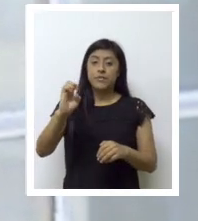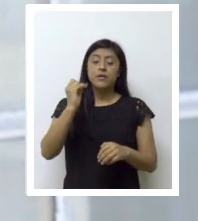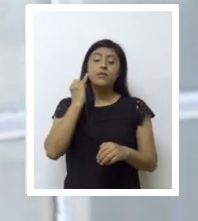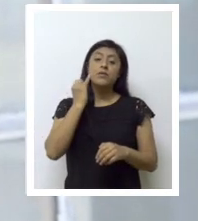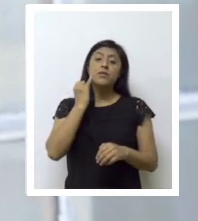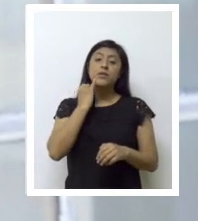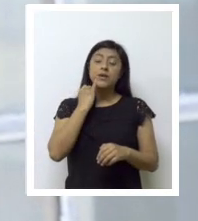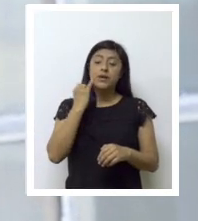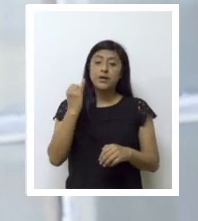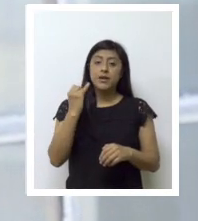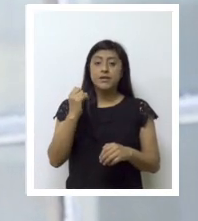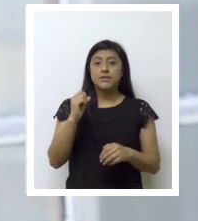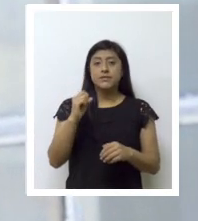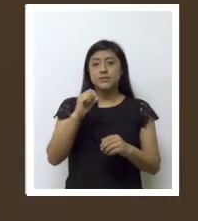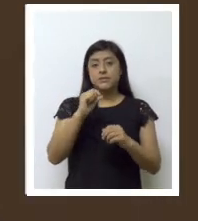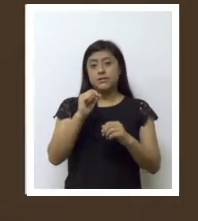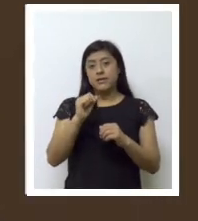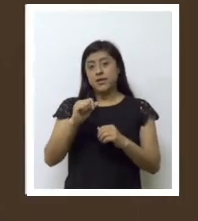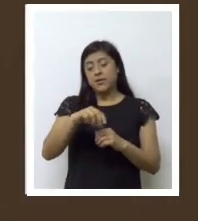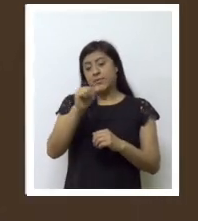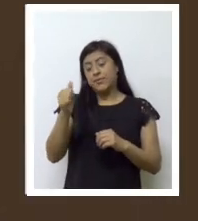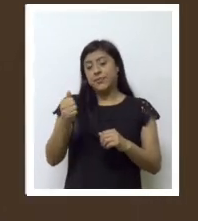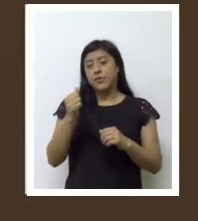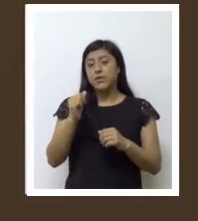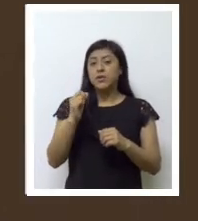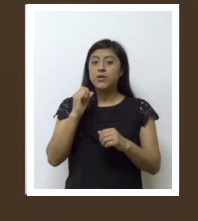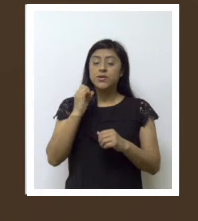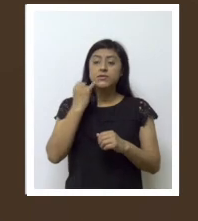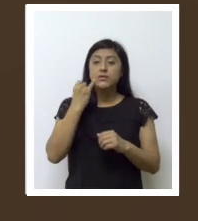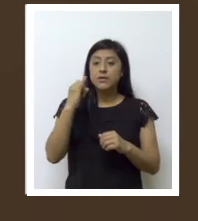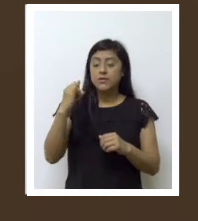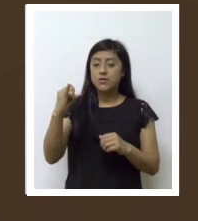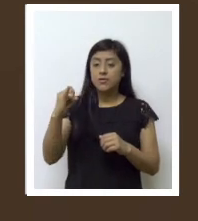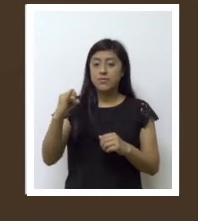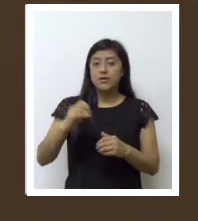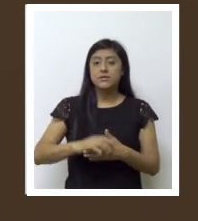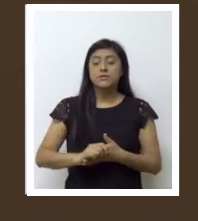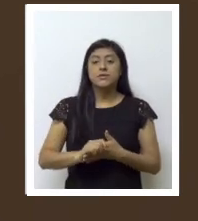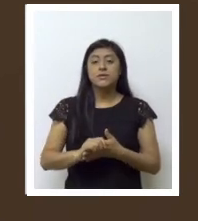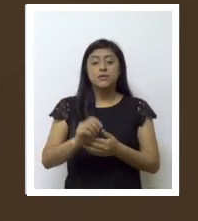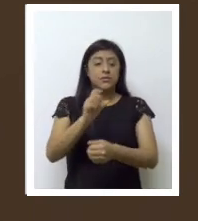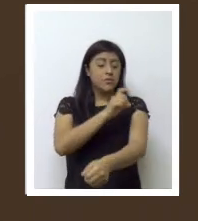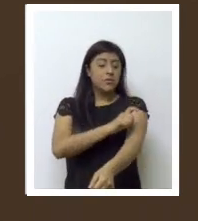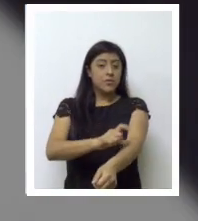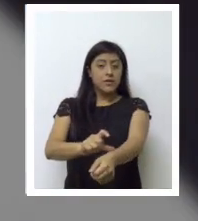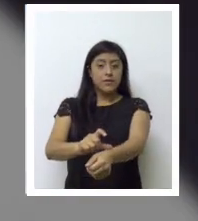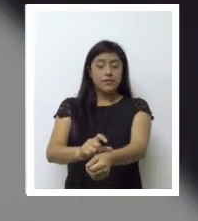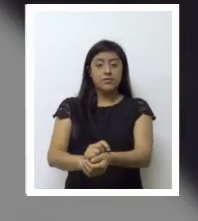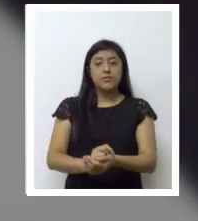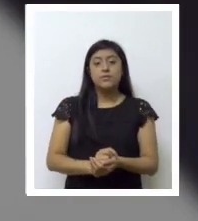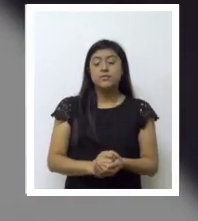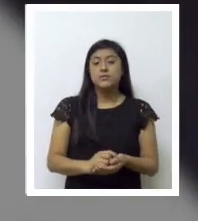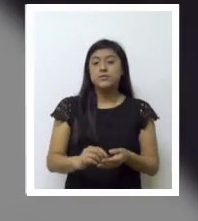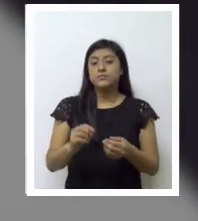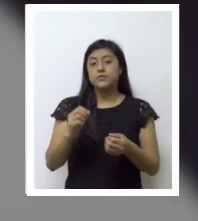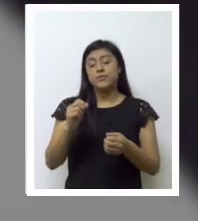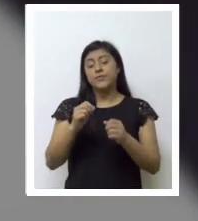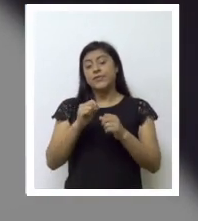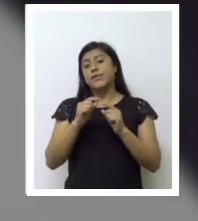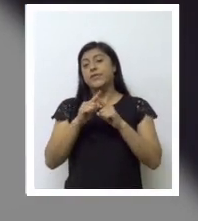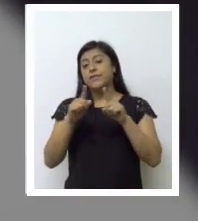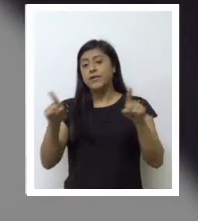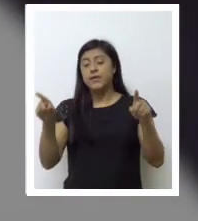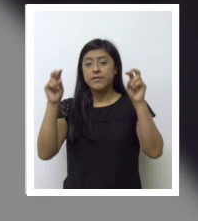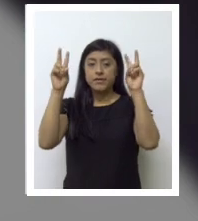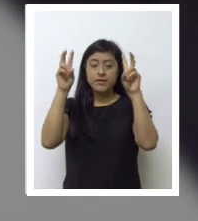publicadas en español, inglés, francés y polaco. Algunos de sus escritos son Graga y otros